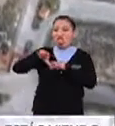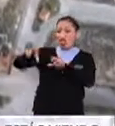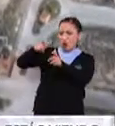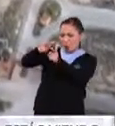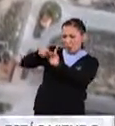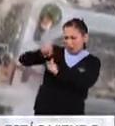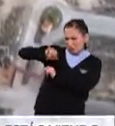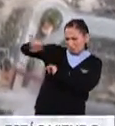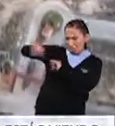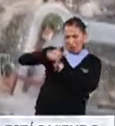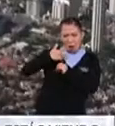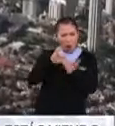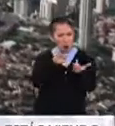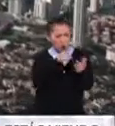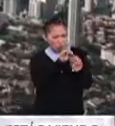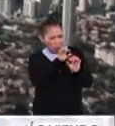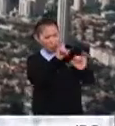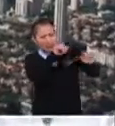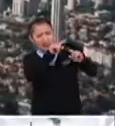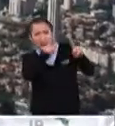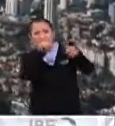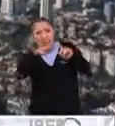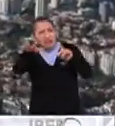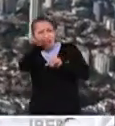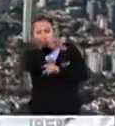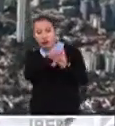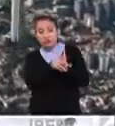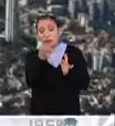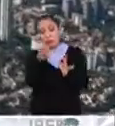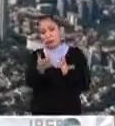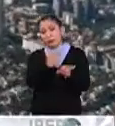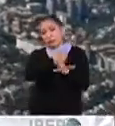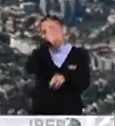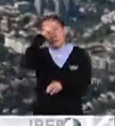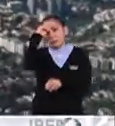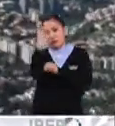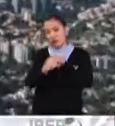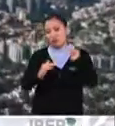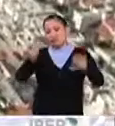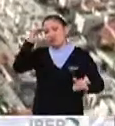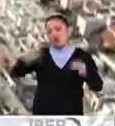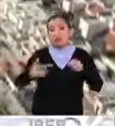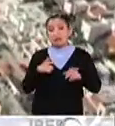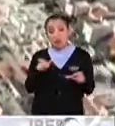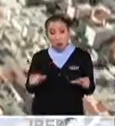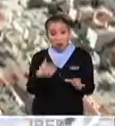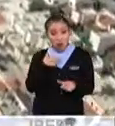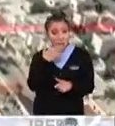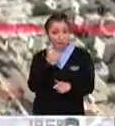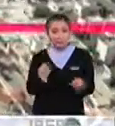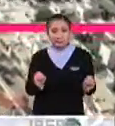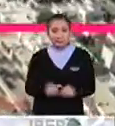marginales y comunidades segregadas en muchos contextos, lo que agrava la desigualdad y la inseguridad.